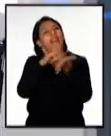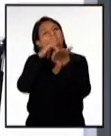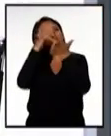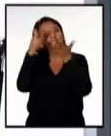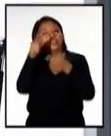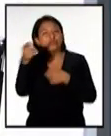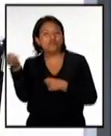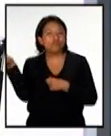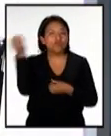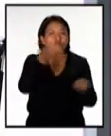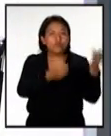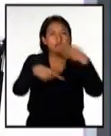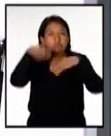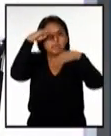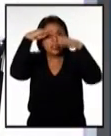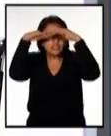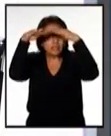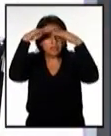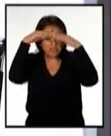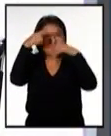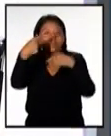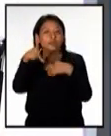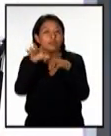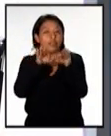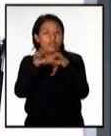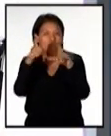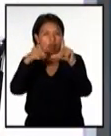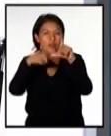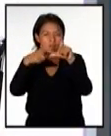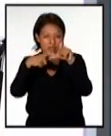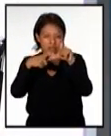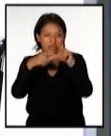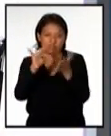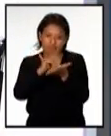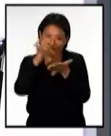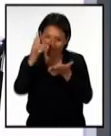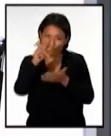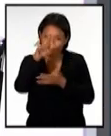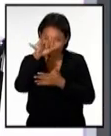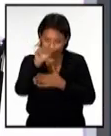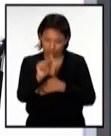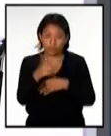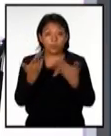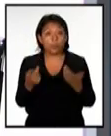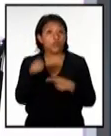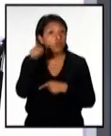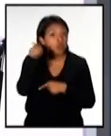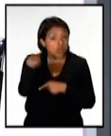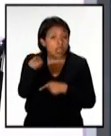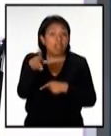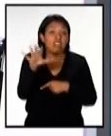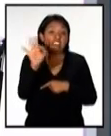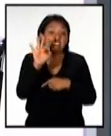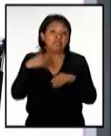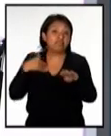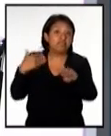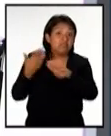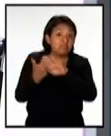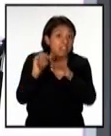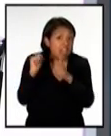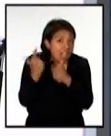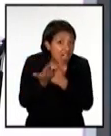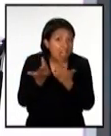logrado establecer a lo largo de tu trabajo en CONAPRED. Muchas gracias, Ricardo. Y bueno, si usted es víctima de algún episodio